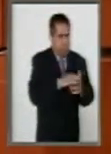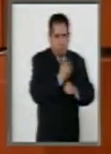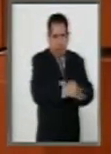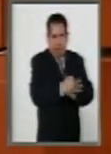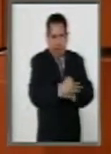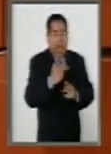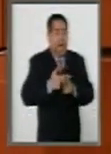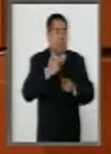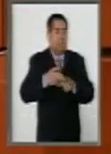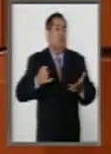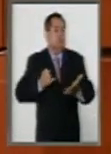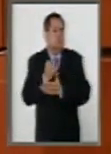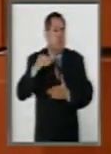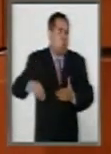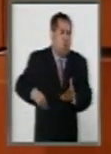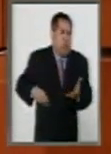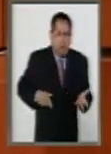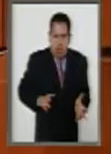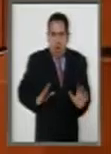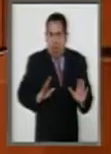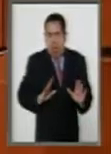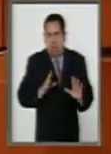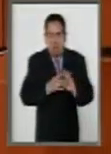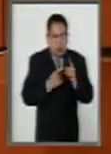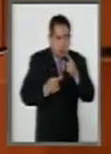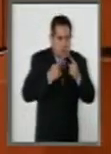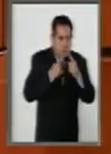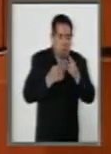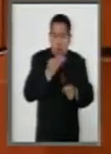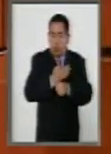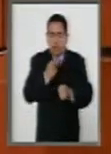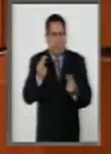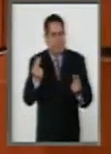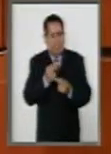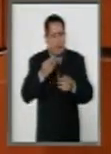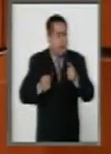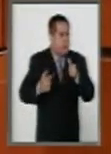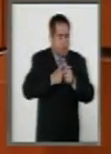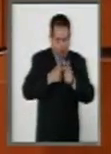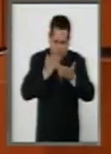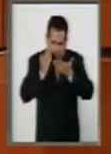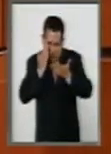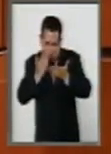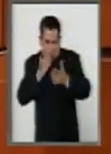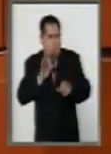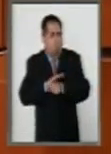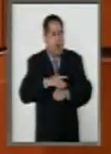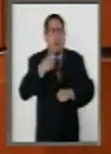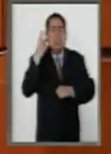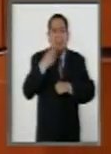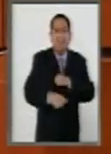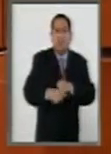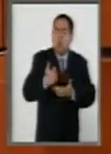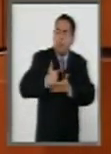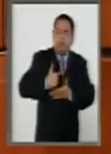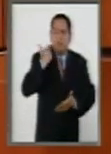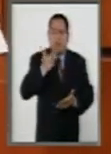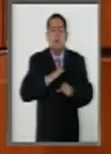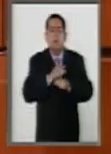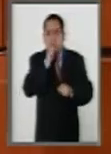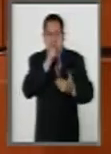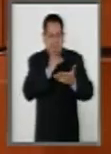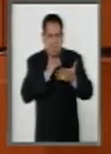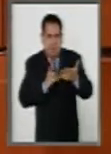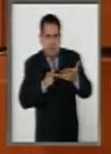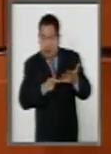esta tesitura, resulta una imperiosa necesidad revisar el catálogo de los delitos graves en la legislación